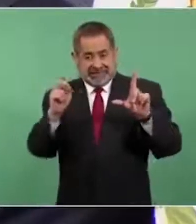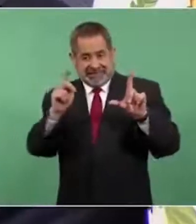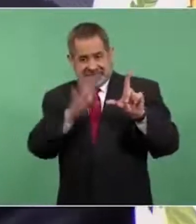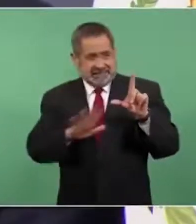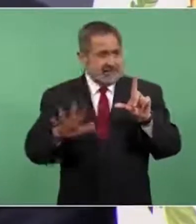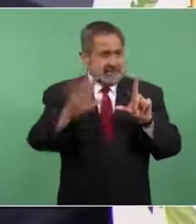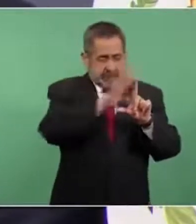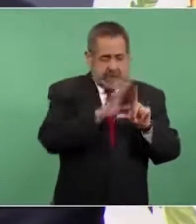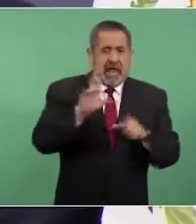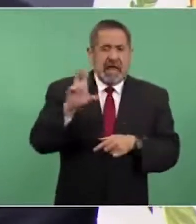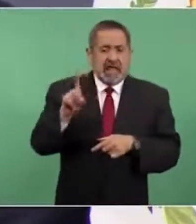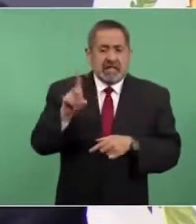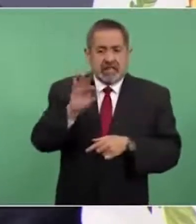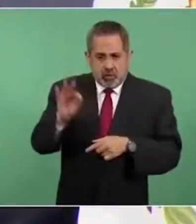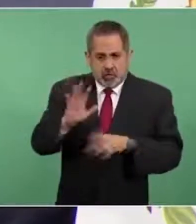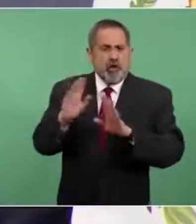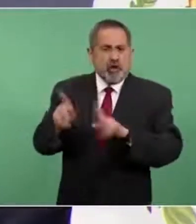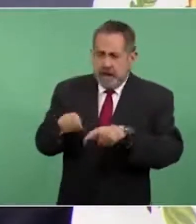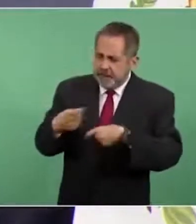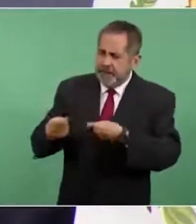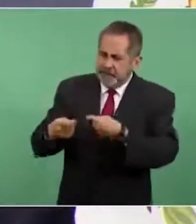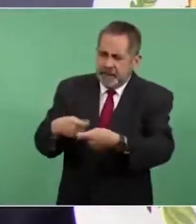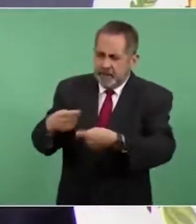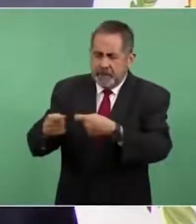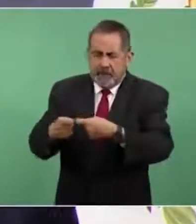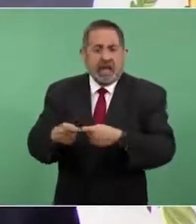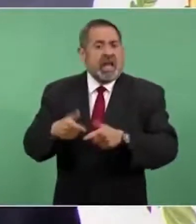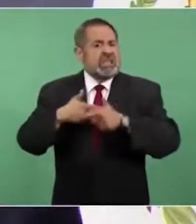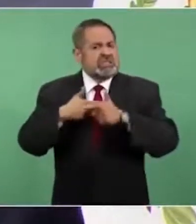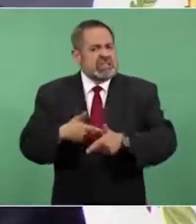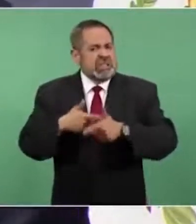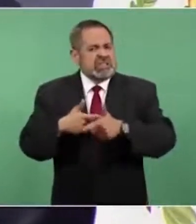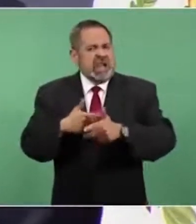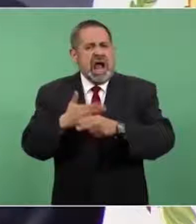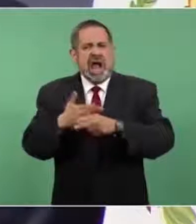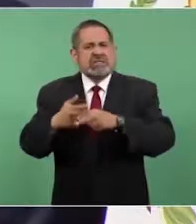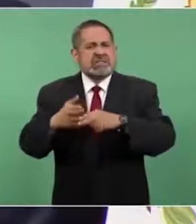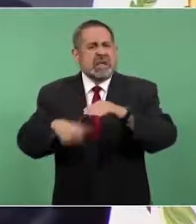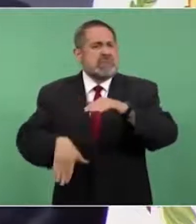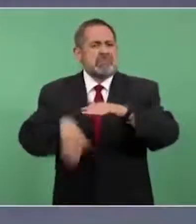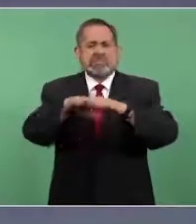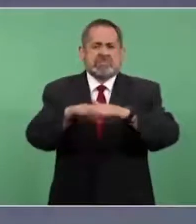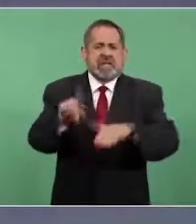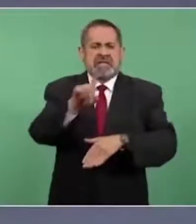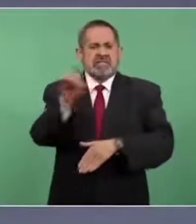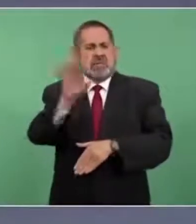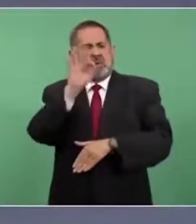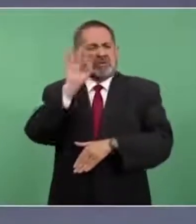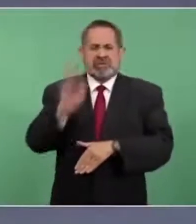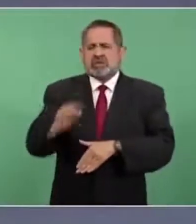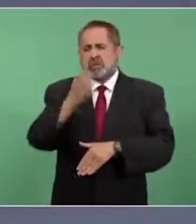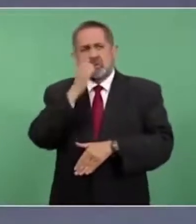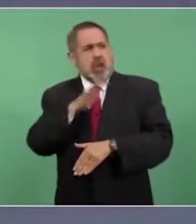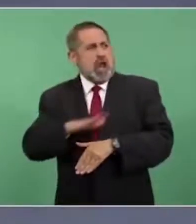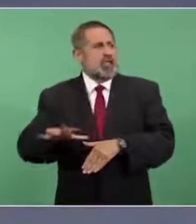y seguiremos avanzando hasta llegar al 100% de los centros escolares del país.